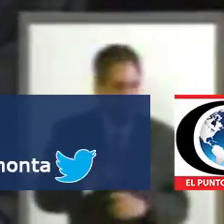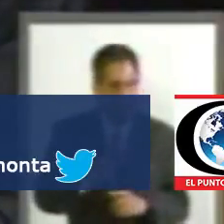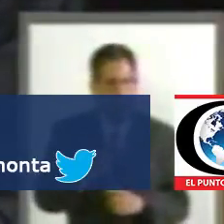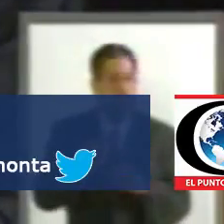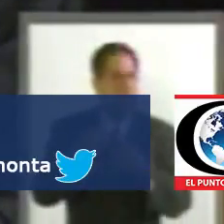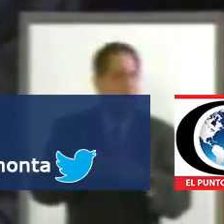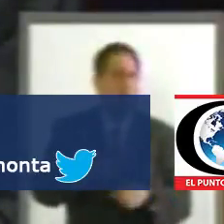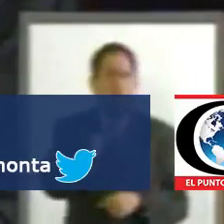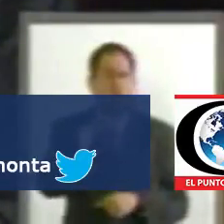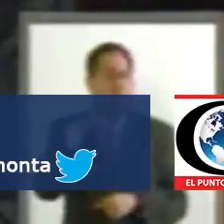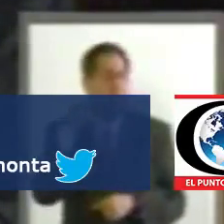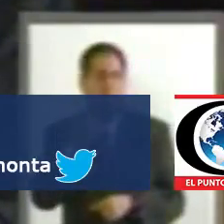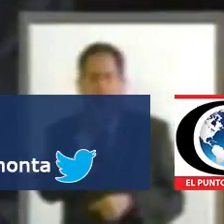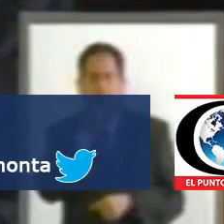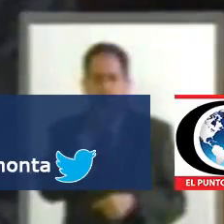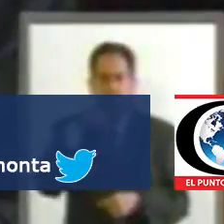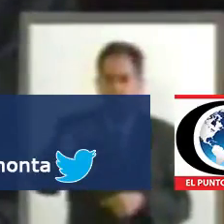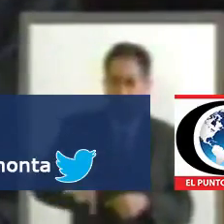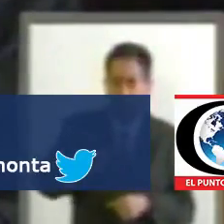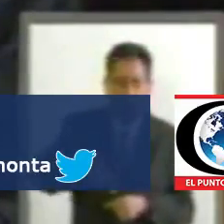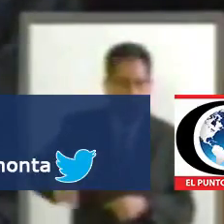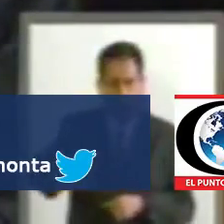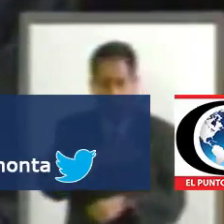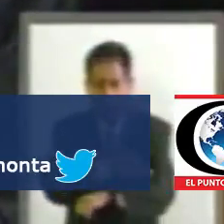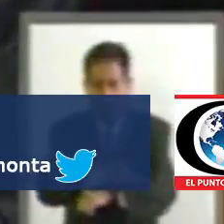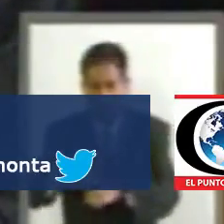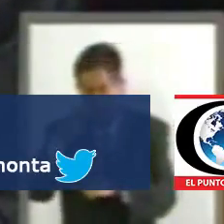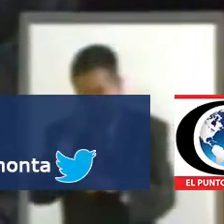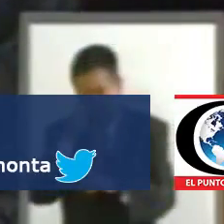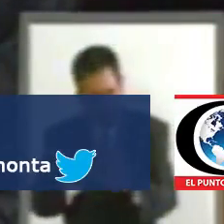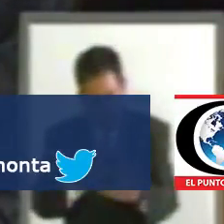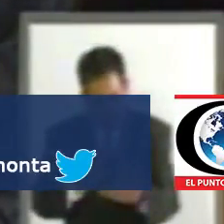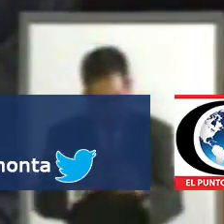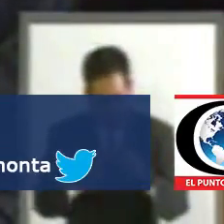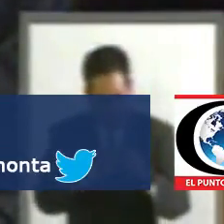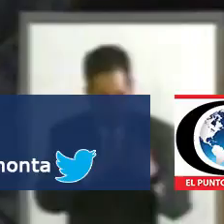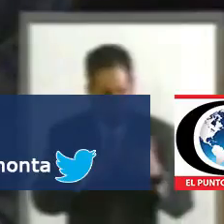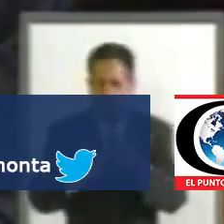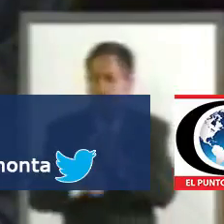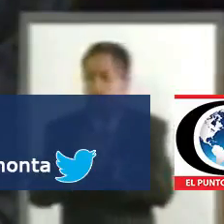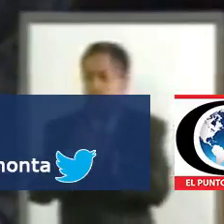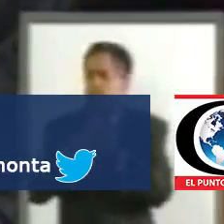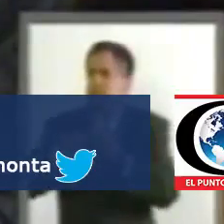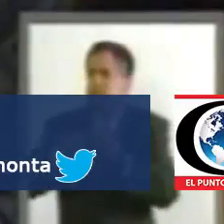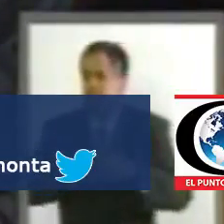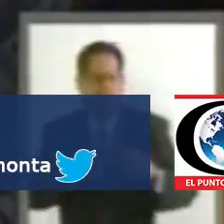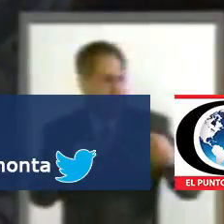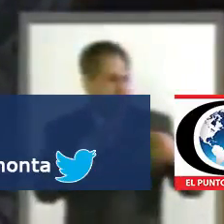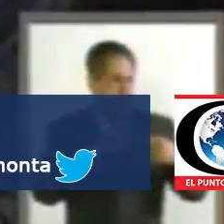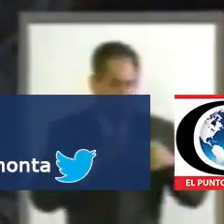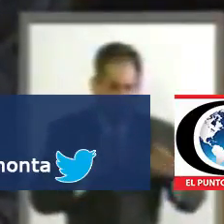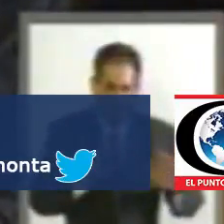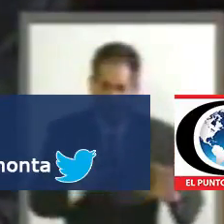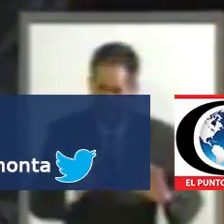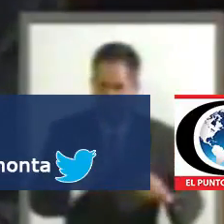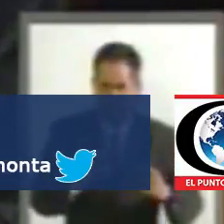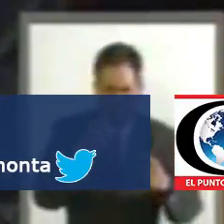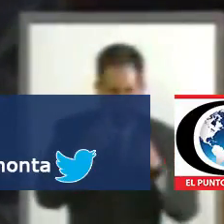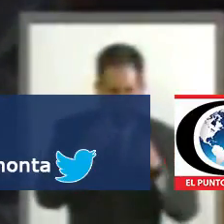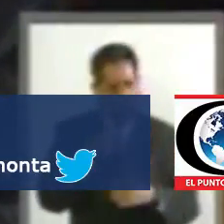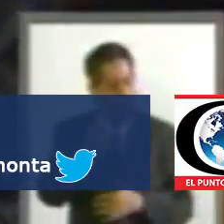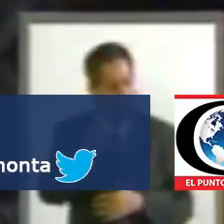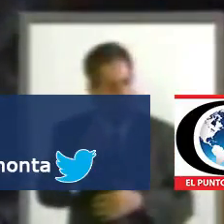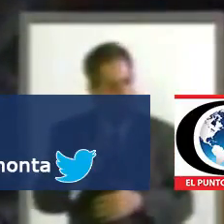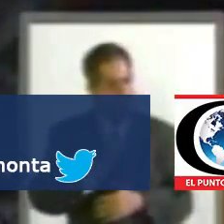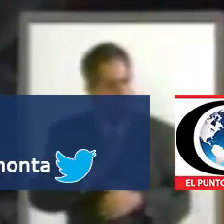que los senadores le han pedido que se meta y la defensa de los derechos humanos de los migrantes y bueno, pues cosas